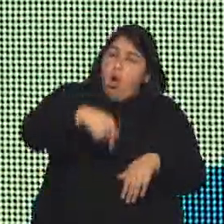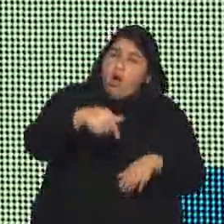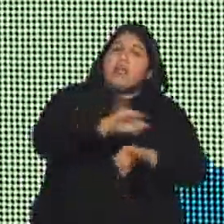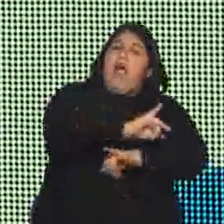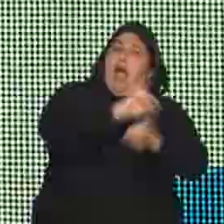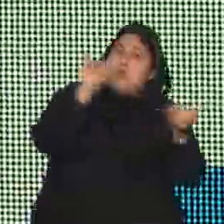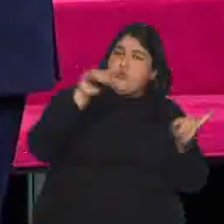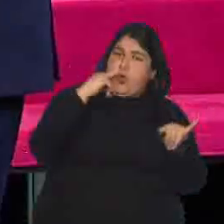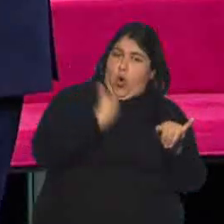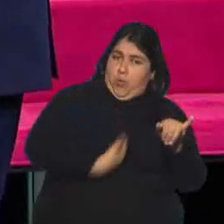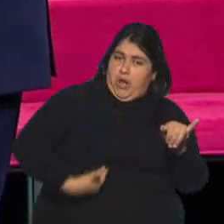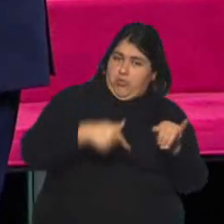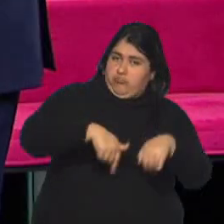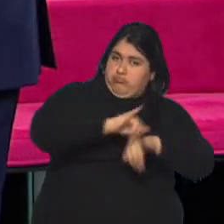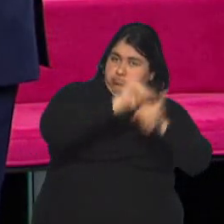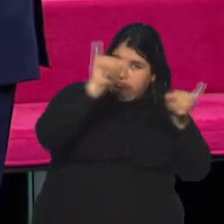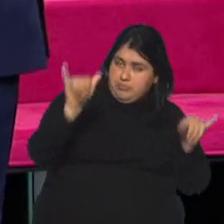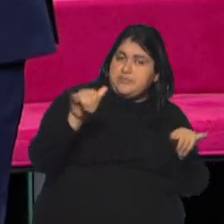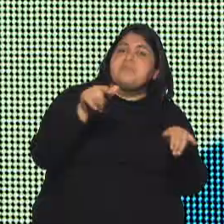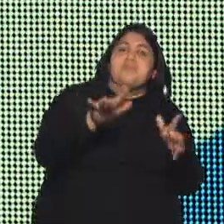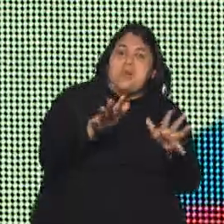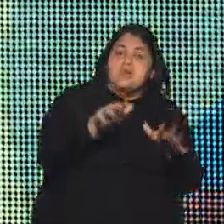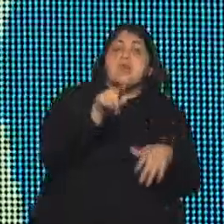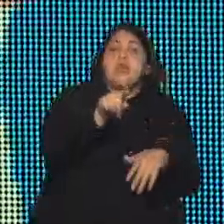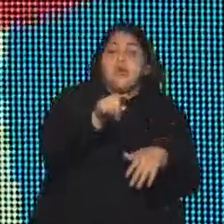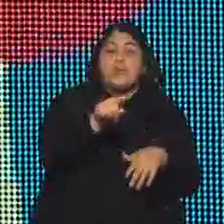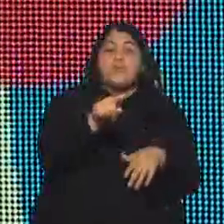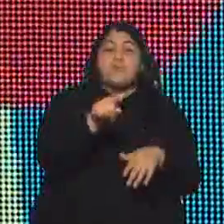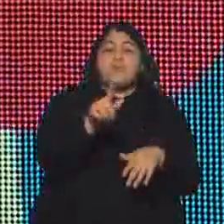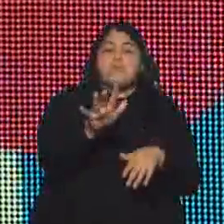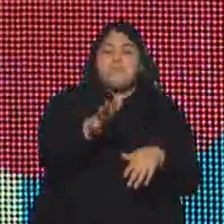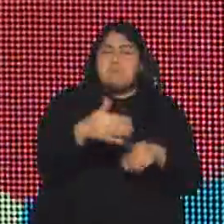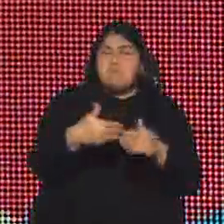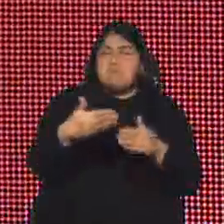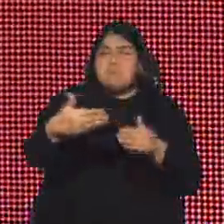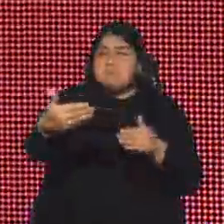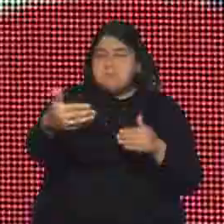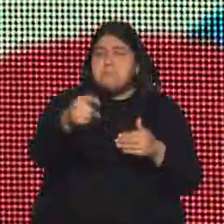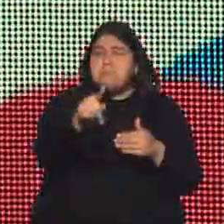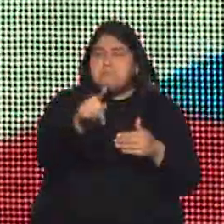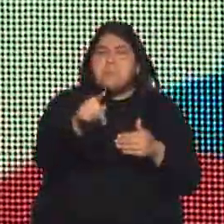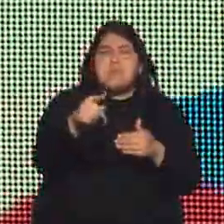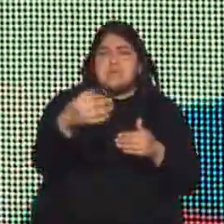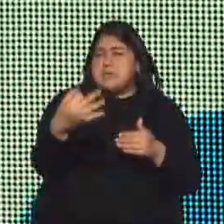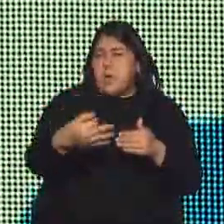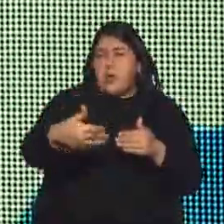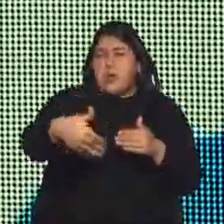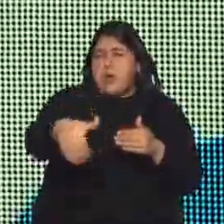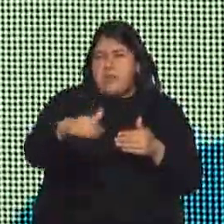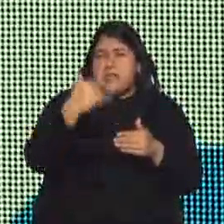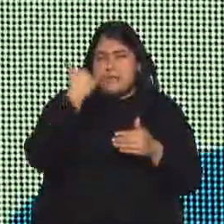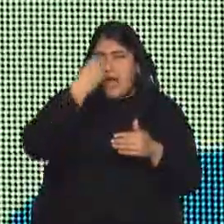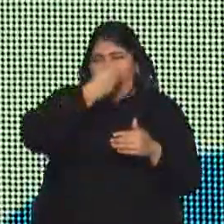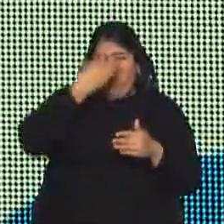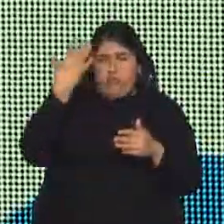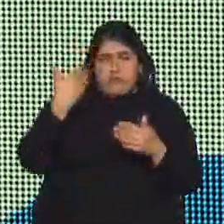el anuncio. A partir de cuándo rige. Entonces, sí. En los próximos días ya se tiene que implementar